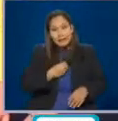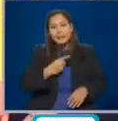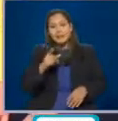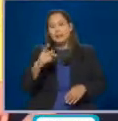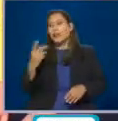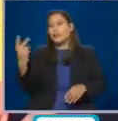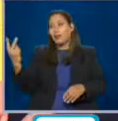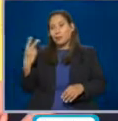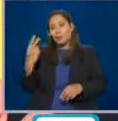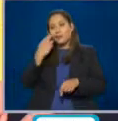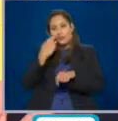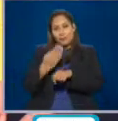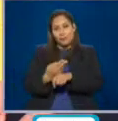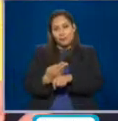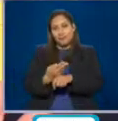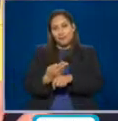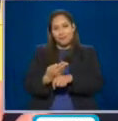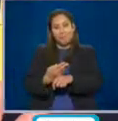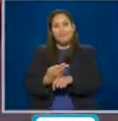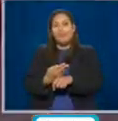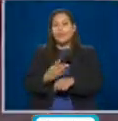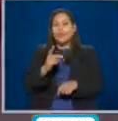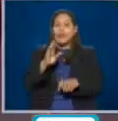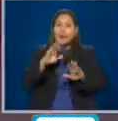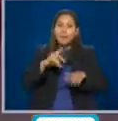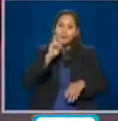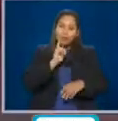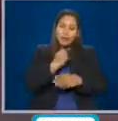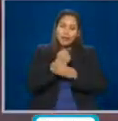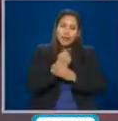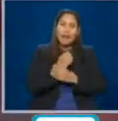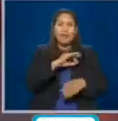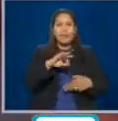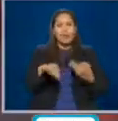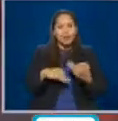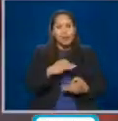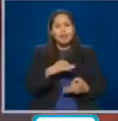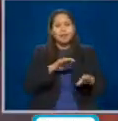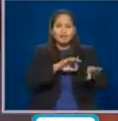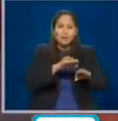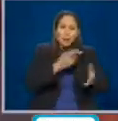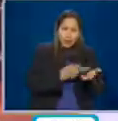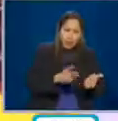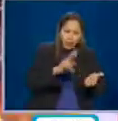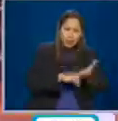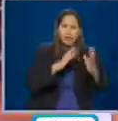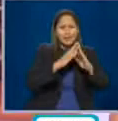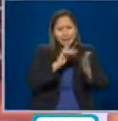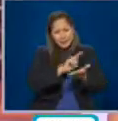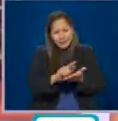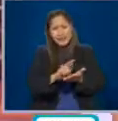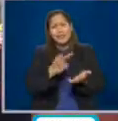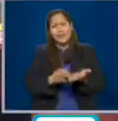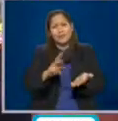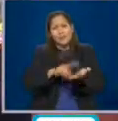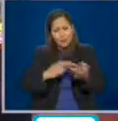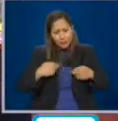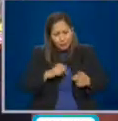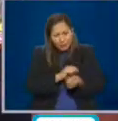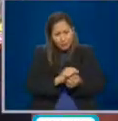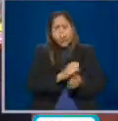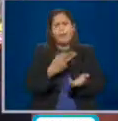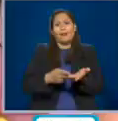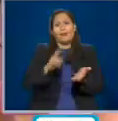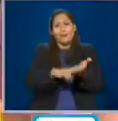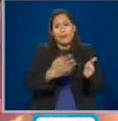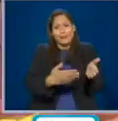hay que compartir todo, porque generalmente la mujer es la que hace todo. O sea, aunque también trabaje, también llega a levantar la casa, también llega a lavar la ropa, también llega a